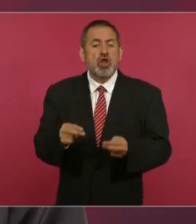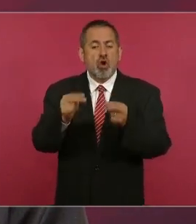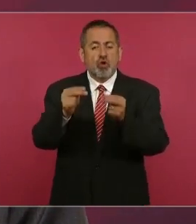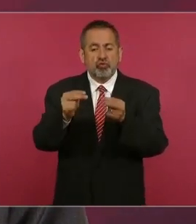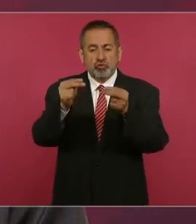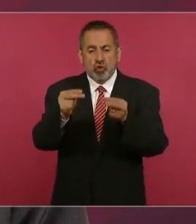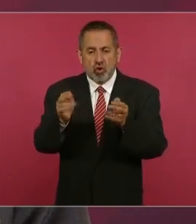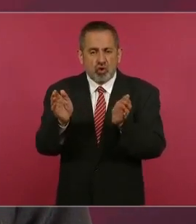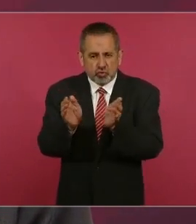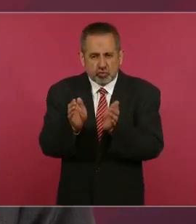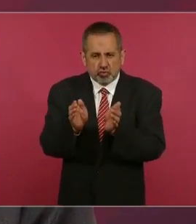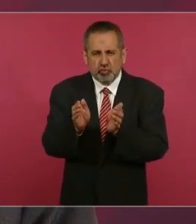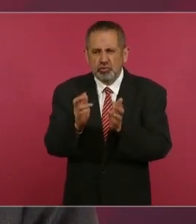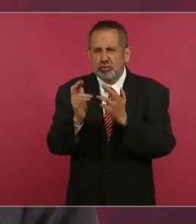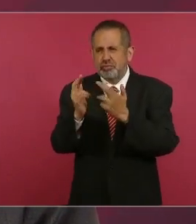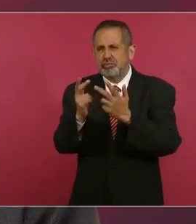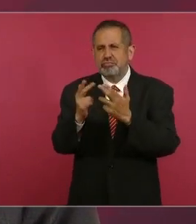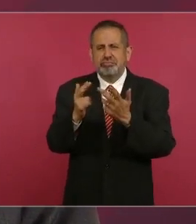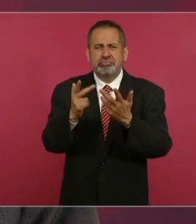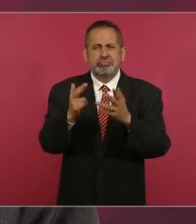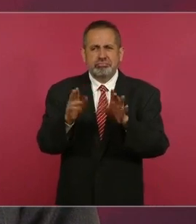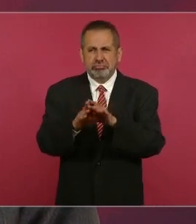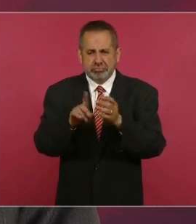comercios, quienes tienen